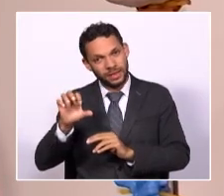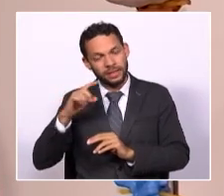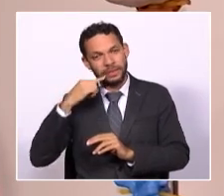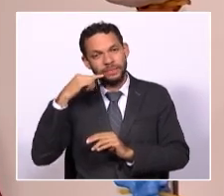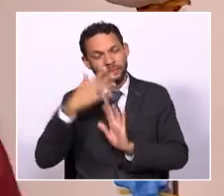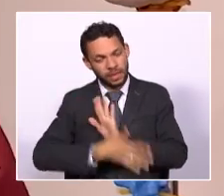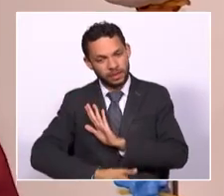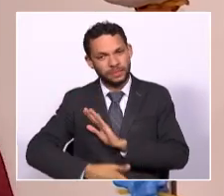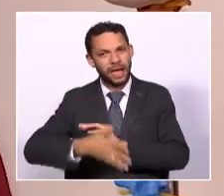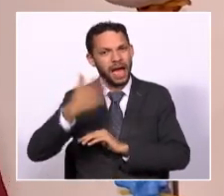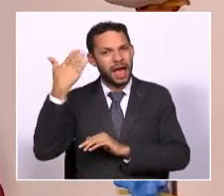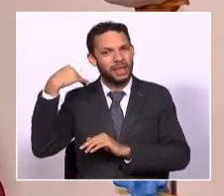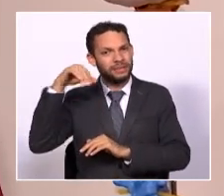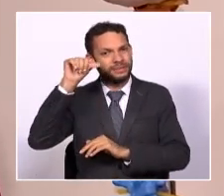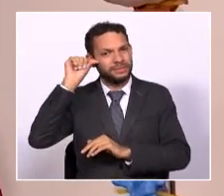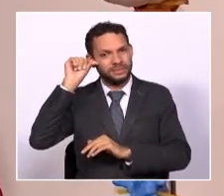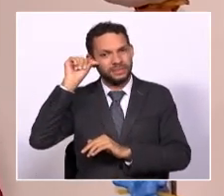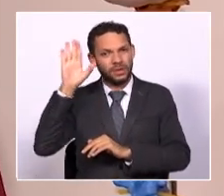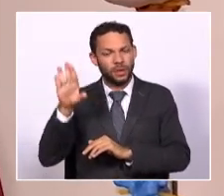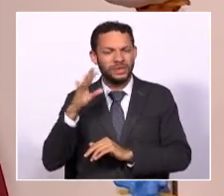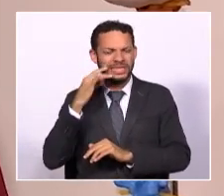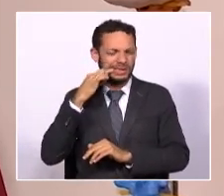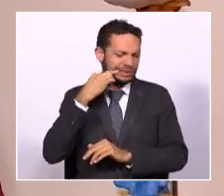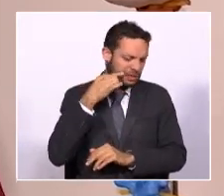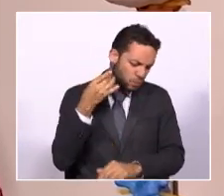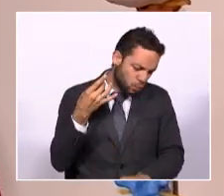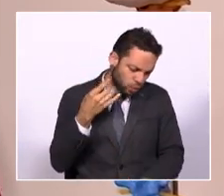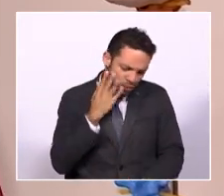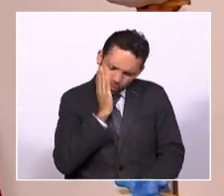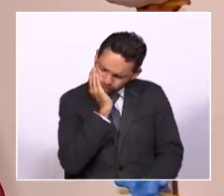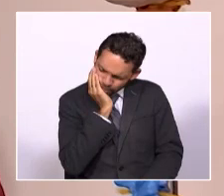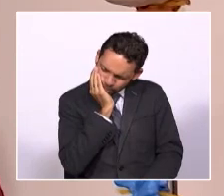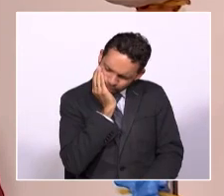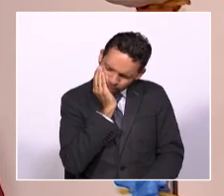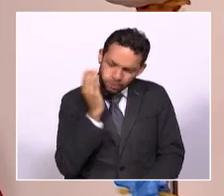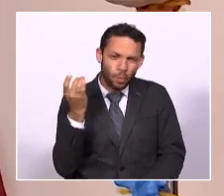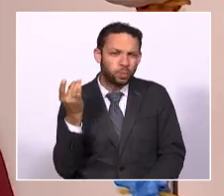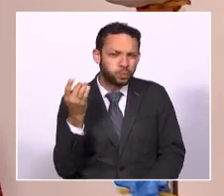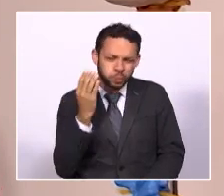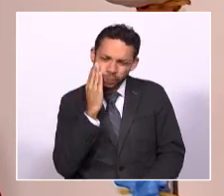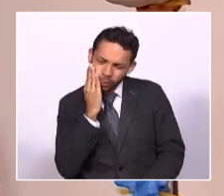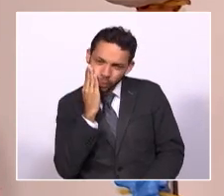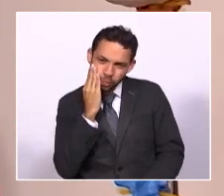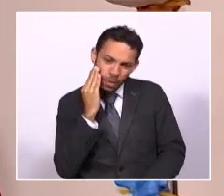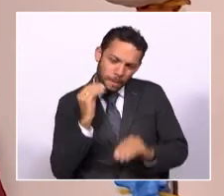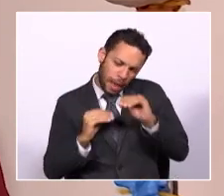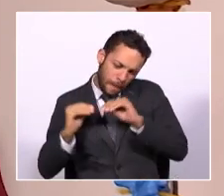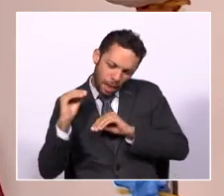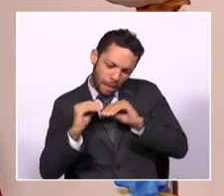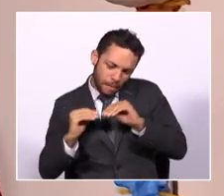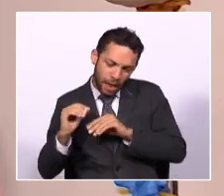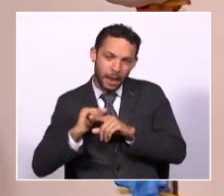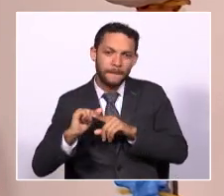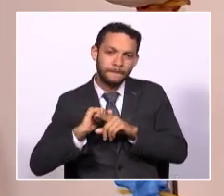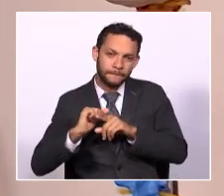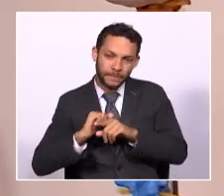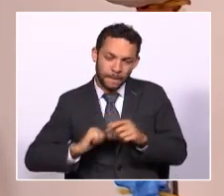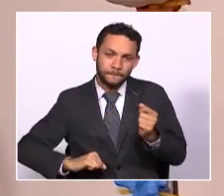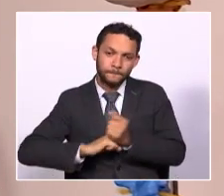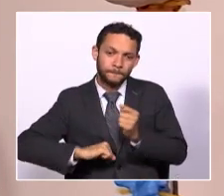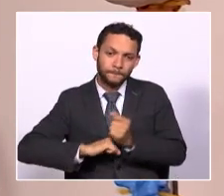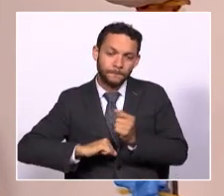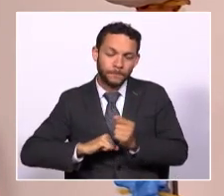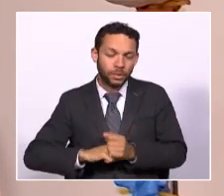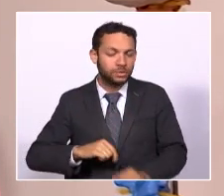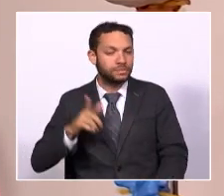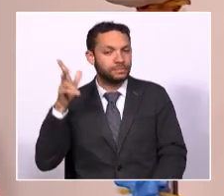accidental que cualquier otra cosa, con un dolor de muela, con un paciente queriendo hacer unas manipulaciones, ayudarle un poco con el dolor que era irradiado hacia la zona cervical, alcanza a